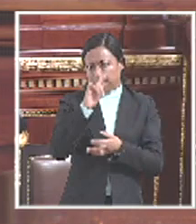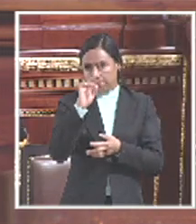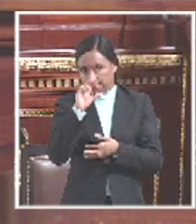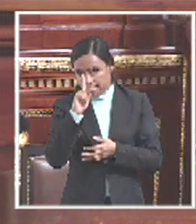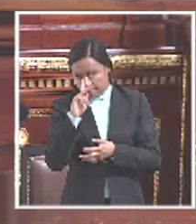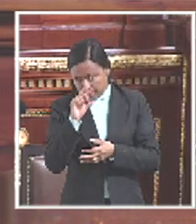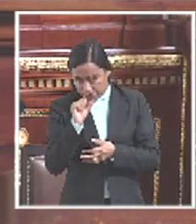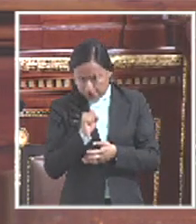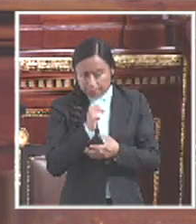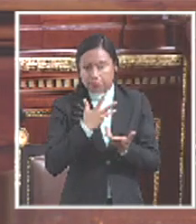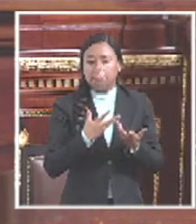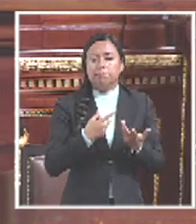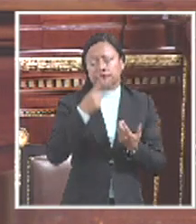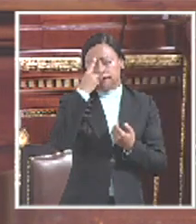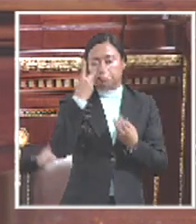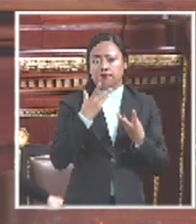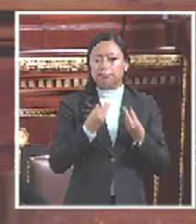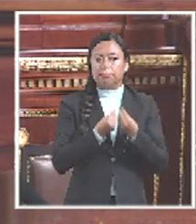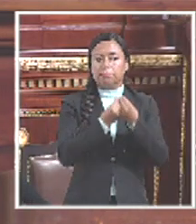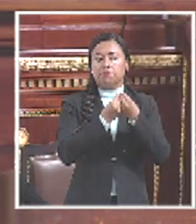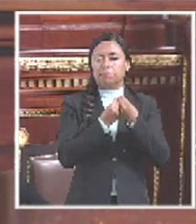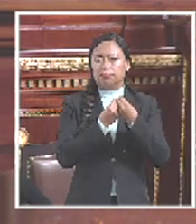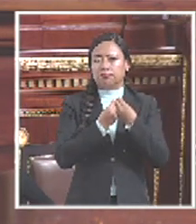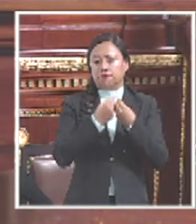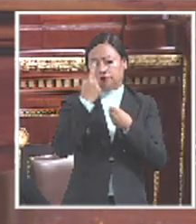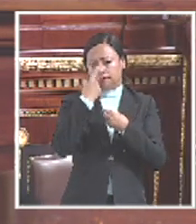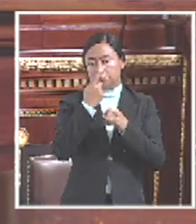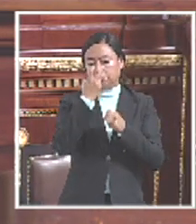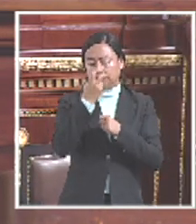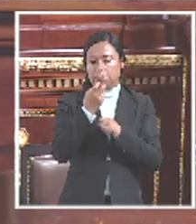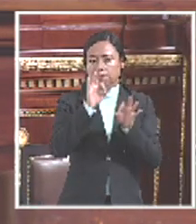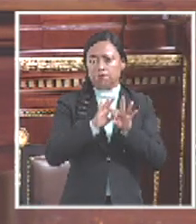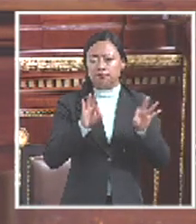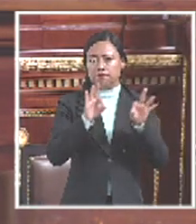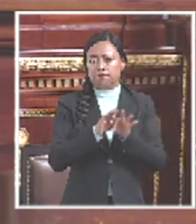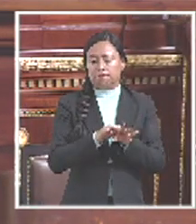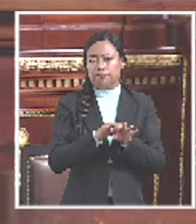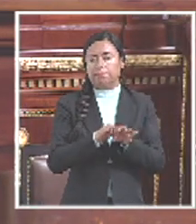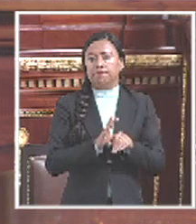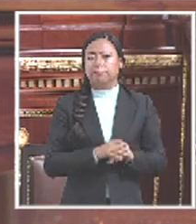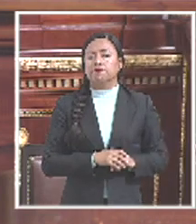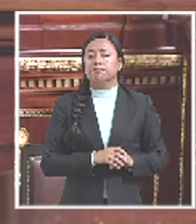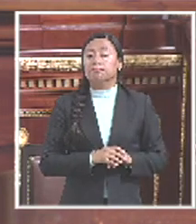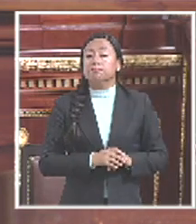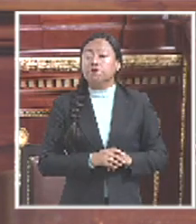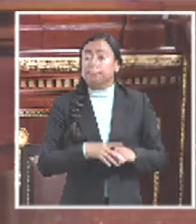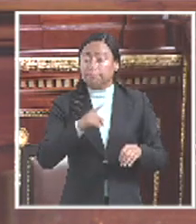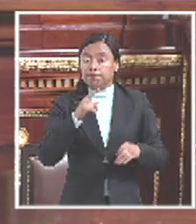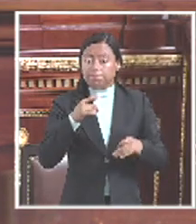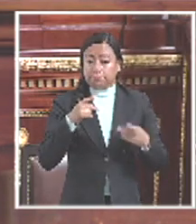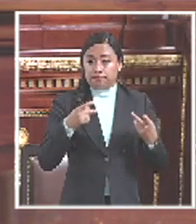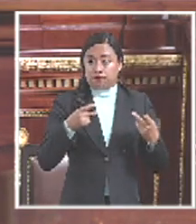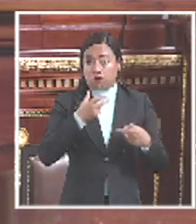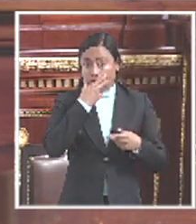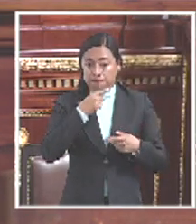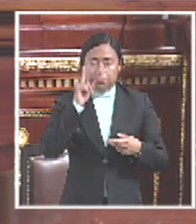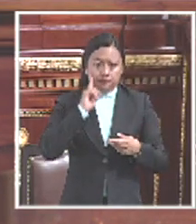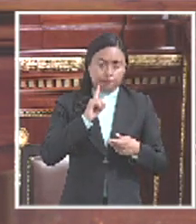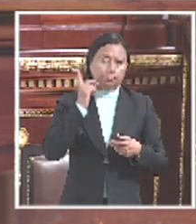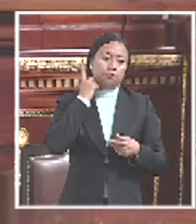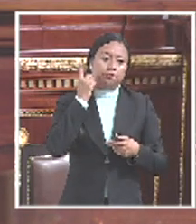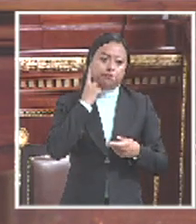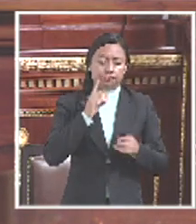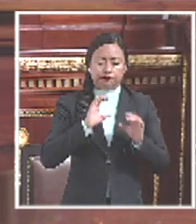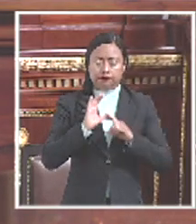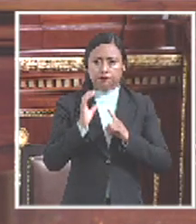en conjunto las mejores decisiones en favor de esta importante designación. La participación de las y los diputados integrantes de